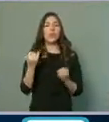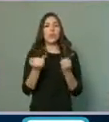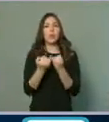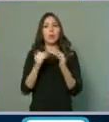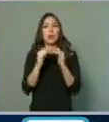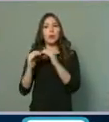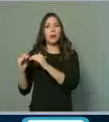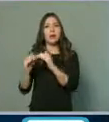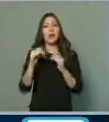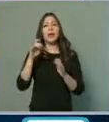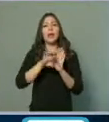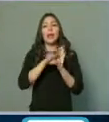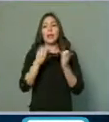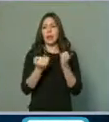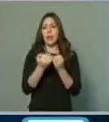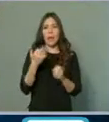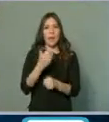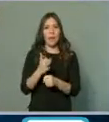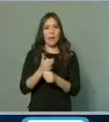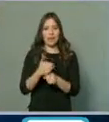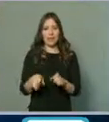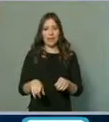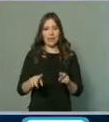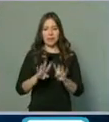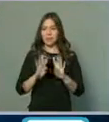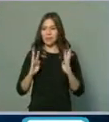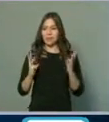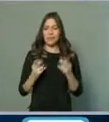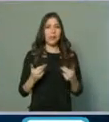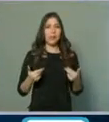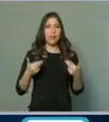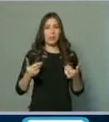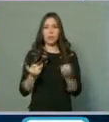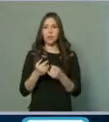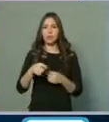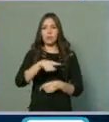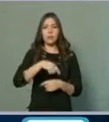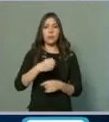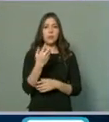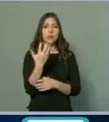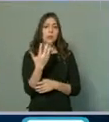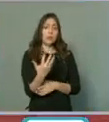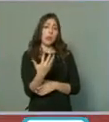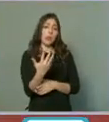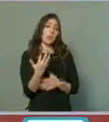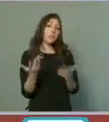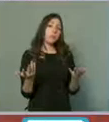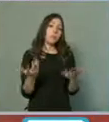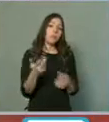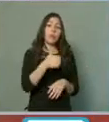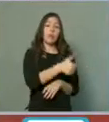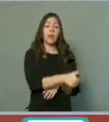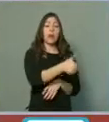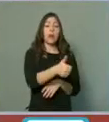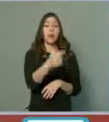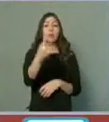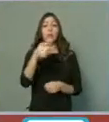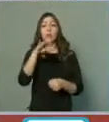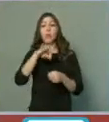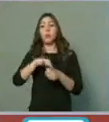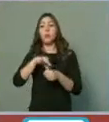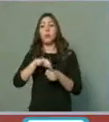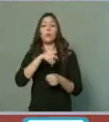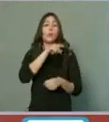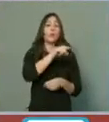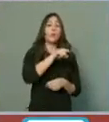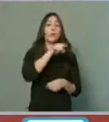así como si estuviéramos nosotros en una junta de herederos, nosotros somos 5, pues cada quien puede votar por quien quiera y es por